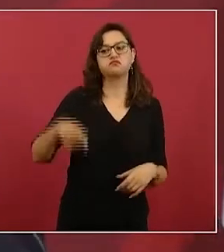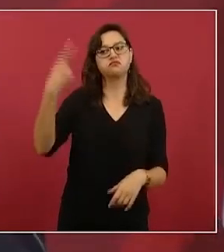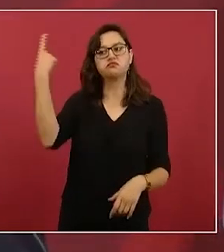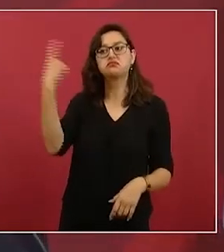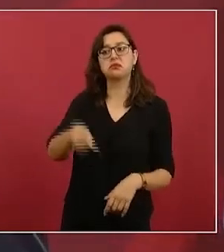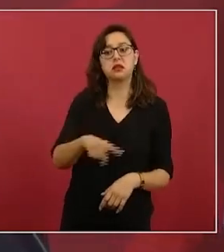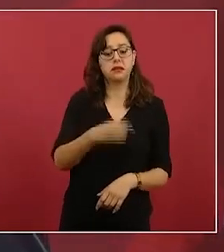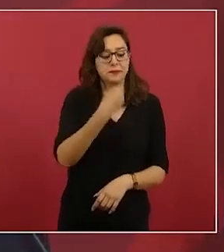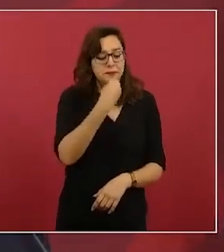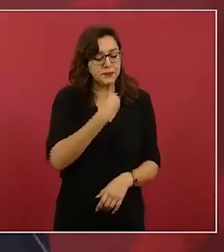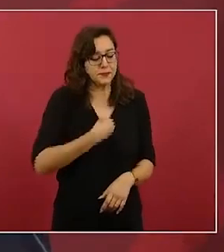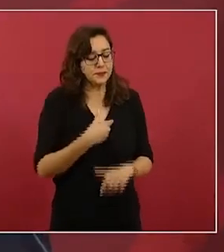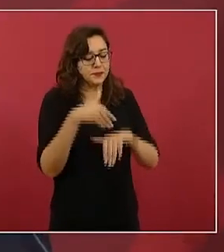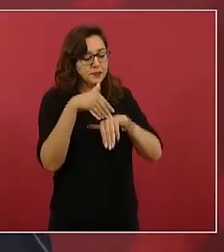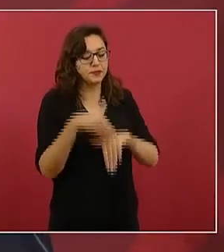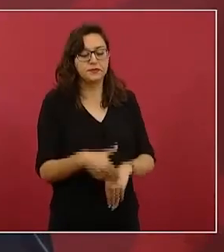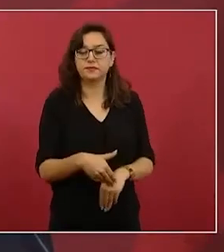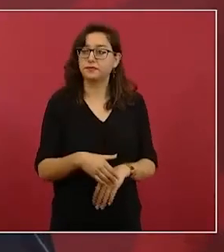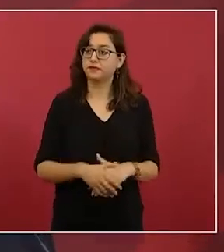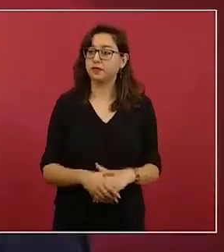patria.